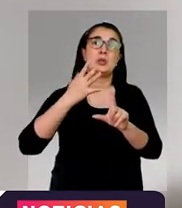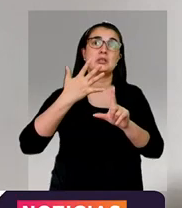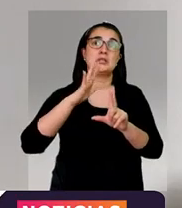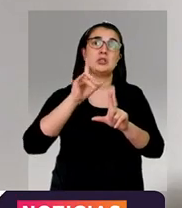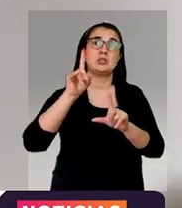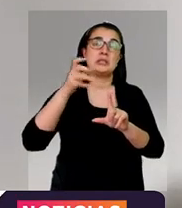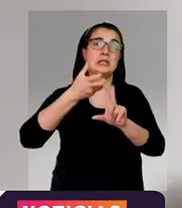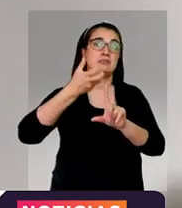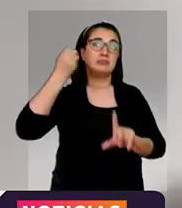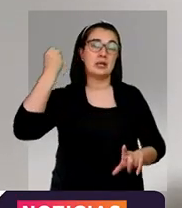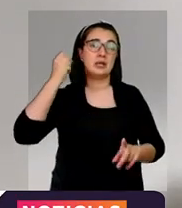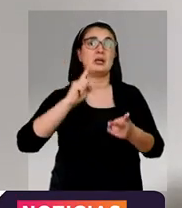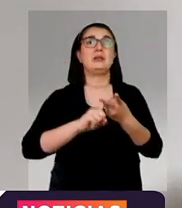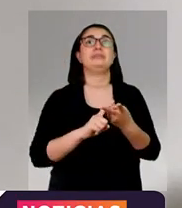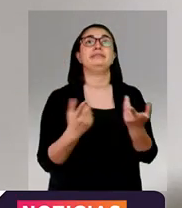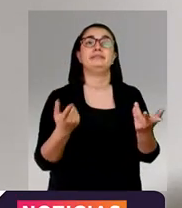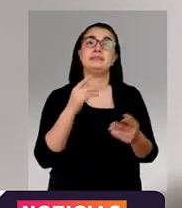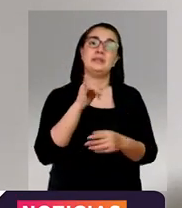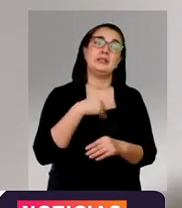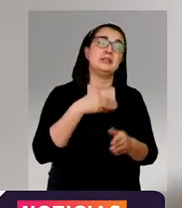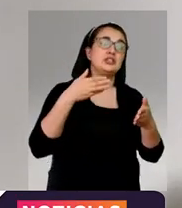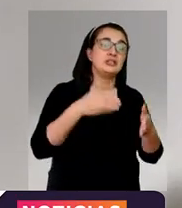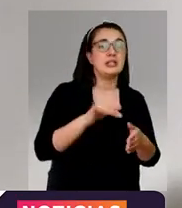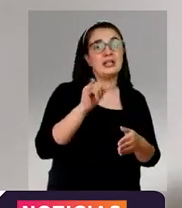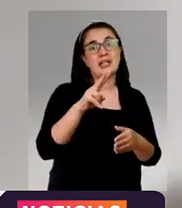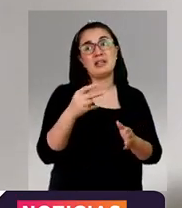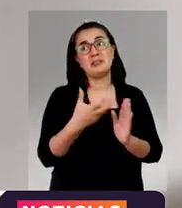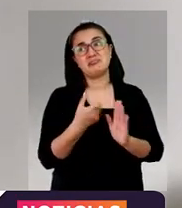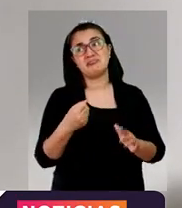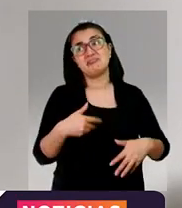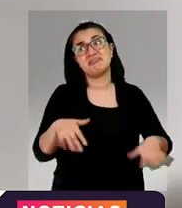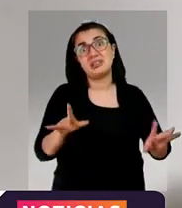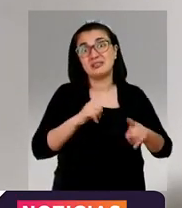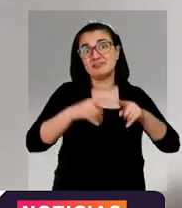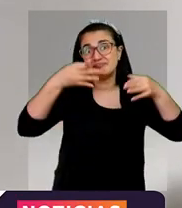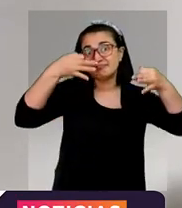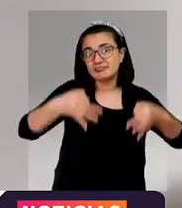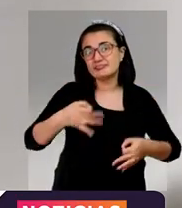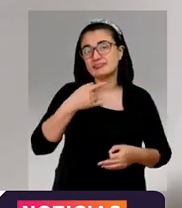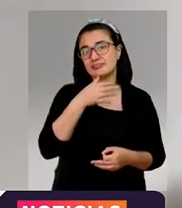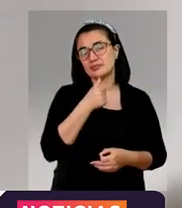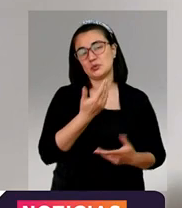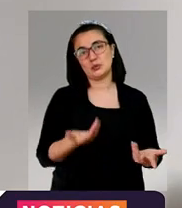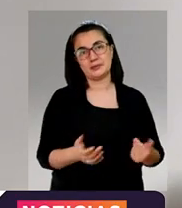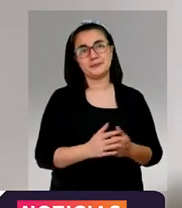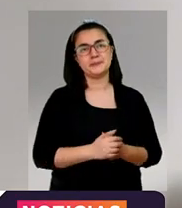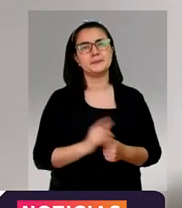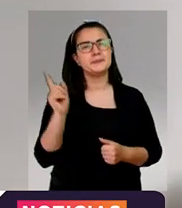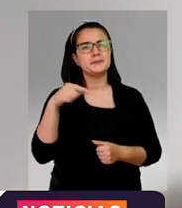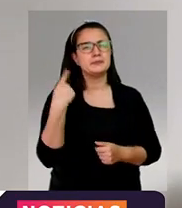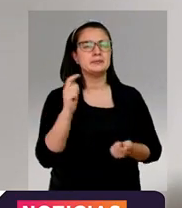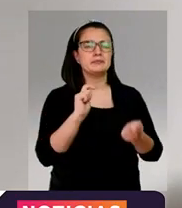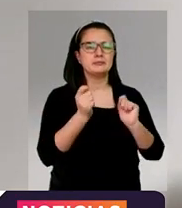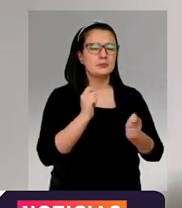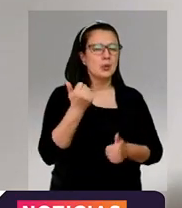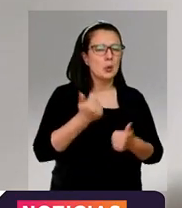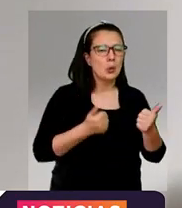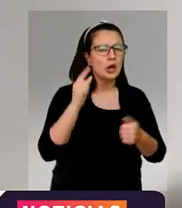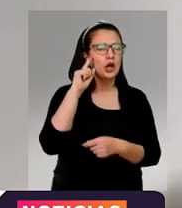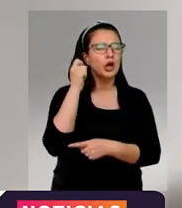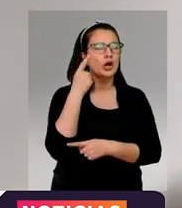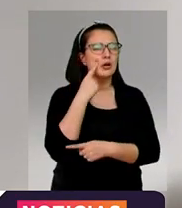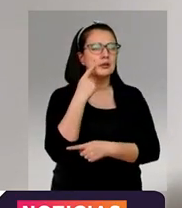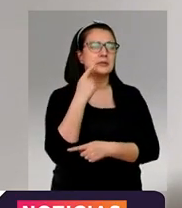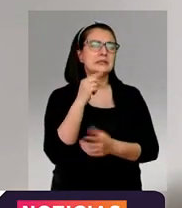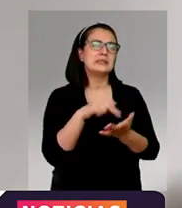IVA a servicios funerarios, pero aún nada de eso ha sido oficializado. Lo que vamos a ver es una reforma, un gobierno que va a peluquear la reforma,